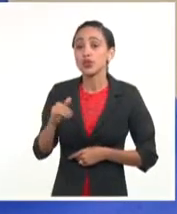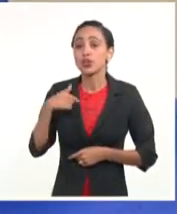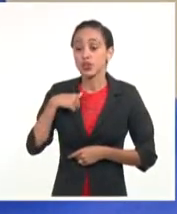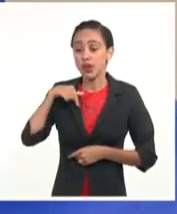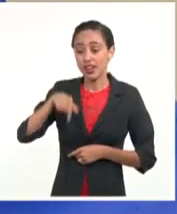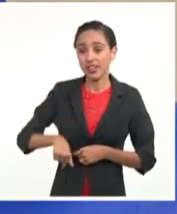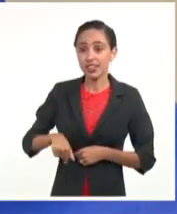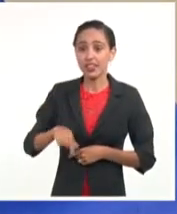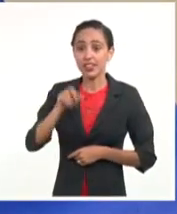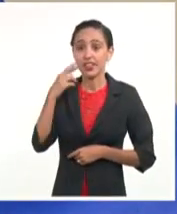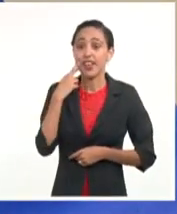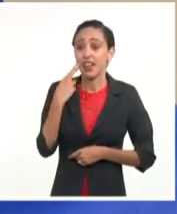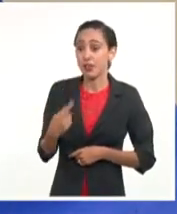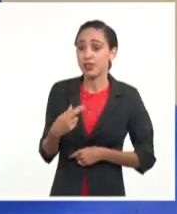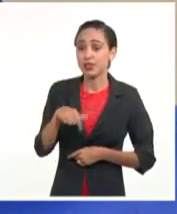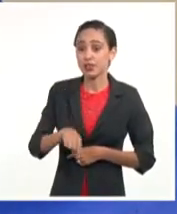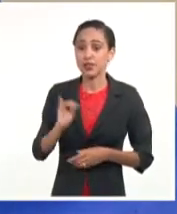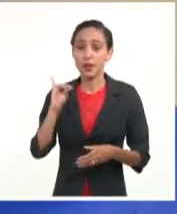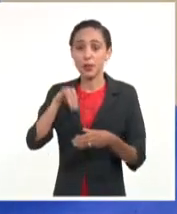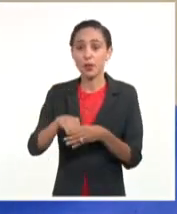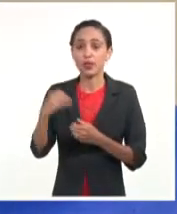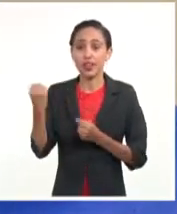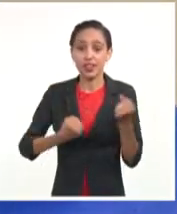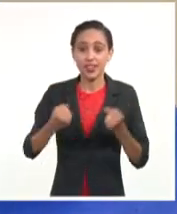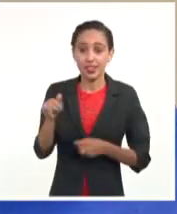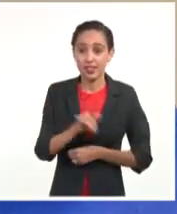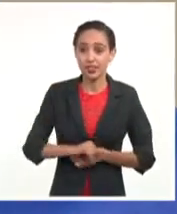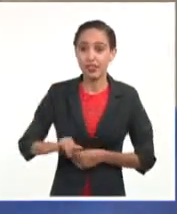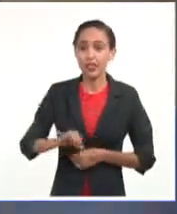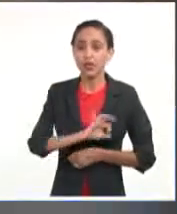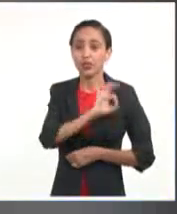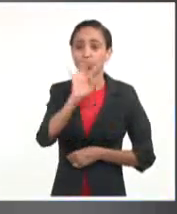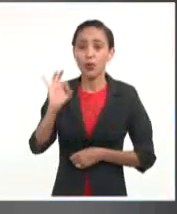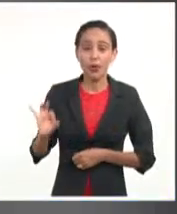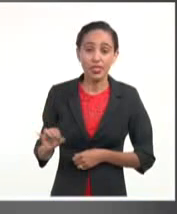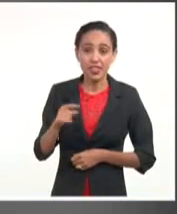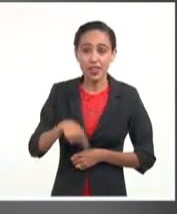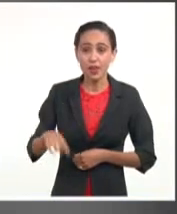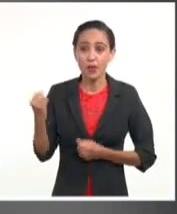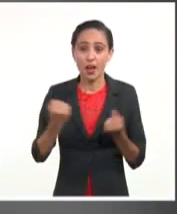Y tú lo que eres tremendo jodedor, monta ahí en el jeep y nos estuvo todo el día dando vueltas por ahí.